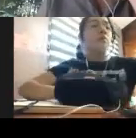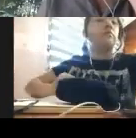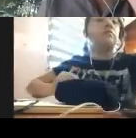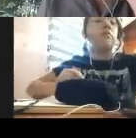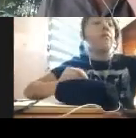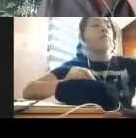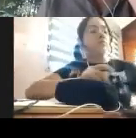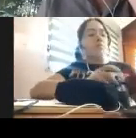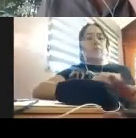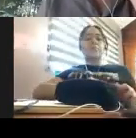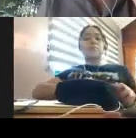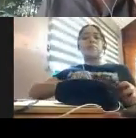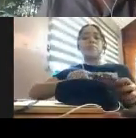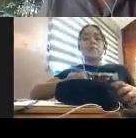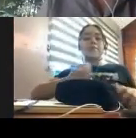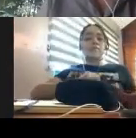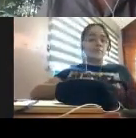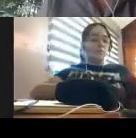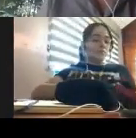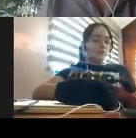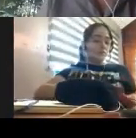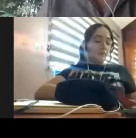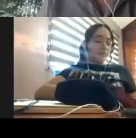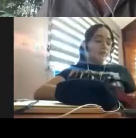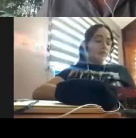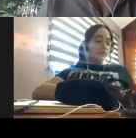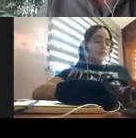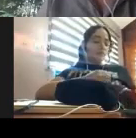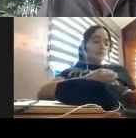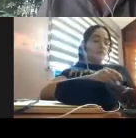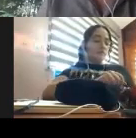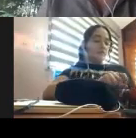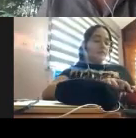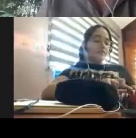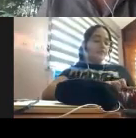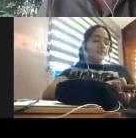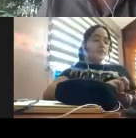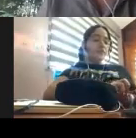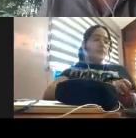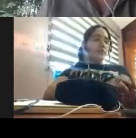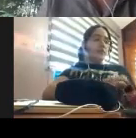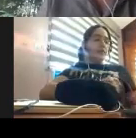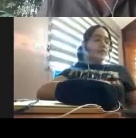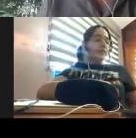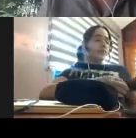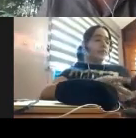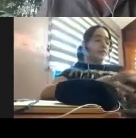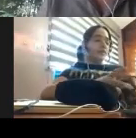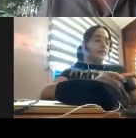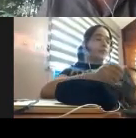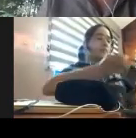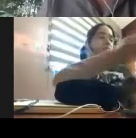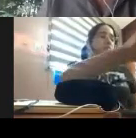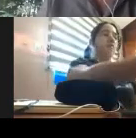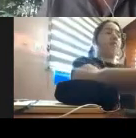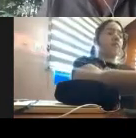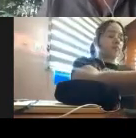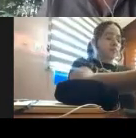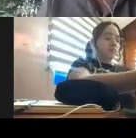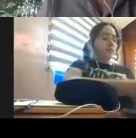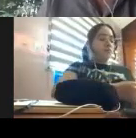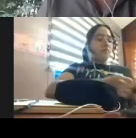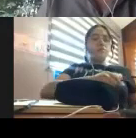Entonces, si hacen un humedal en forma de L y el espejo de agua sería la parte sur del